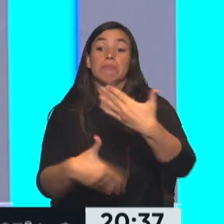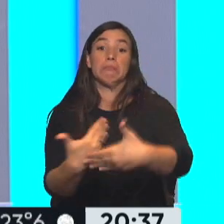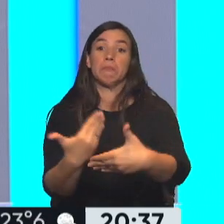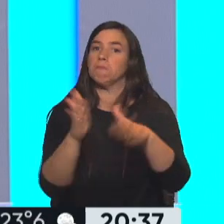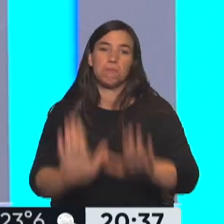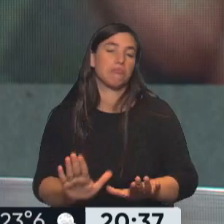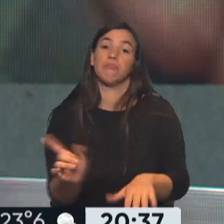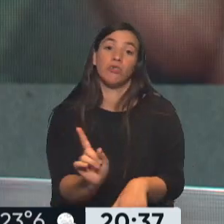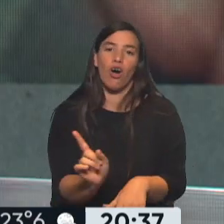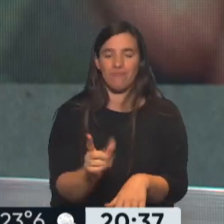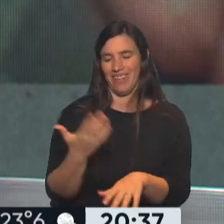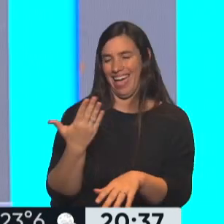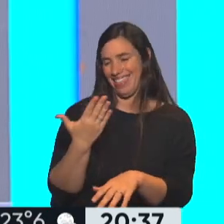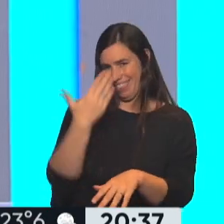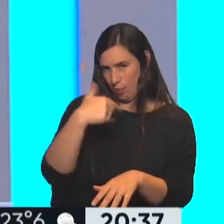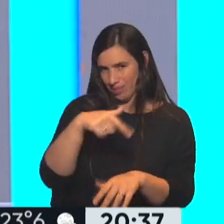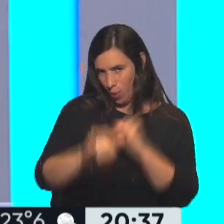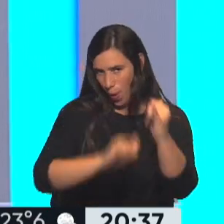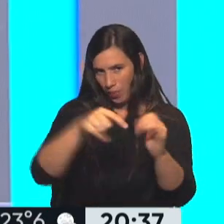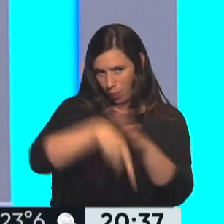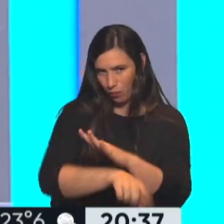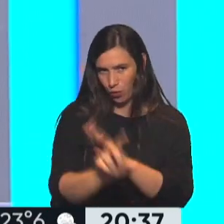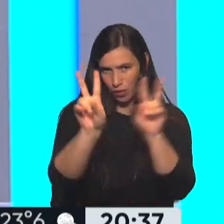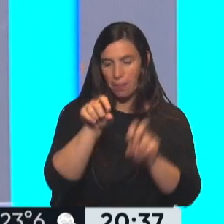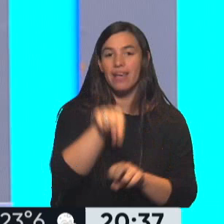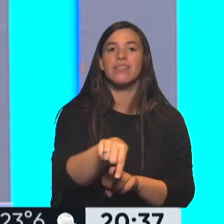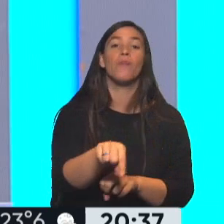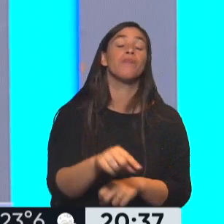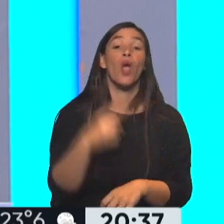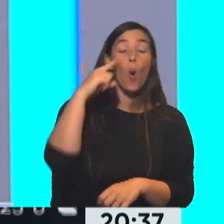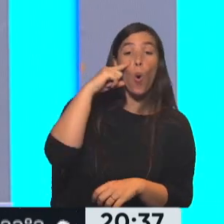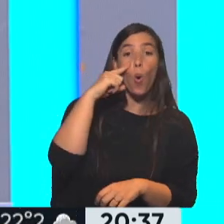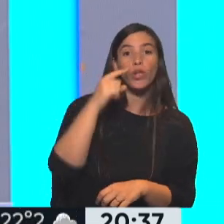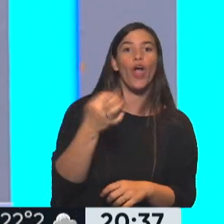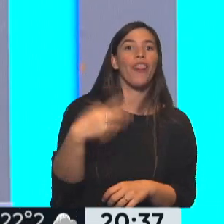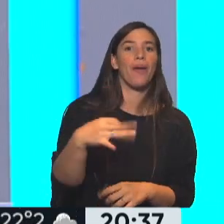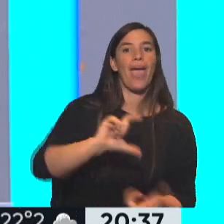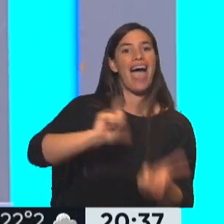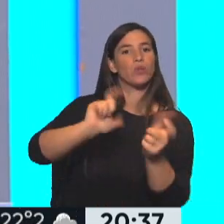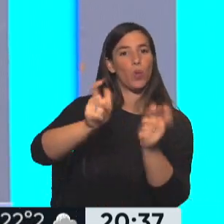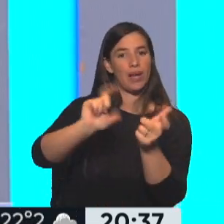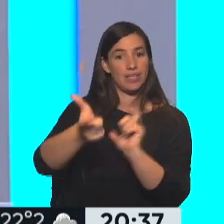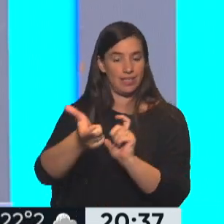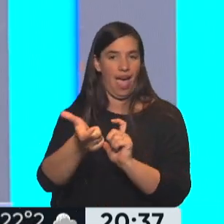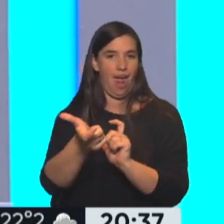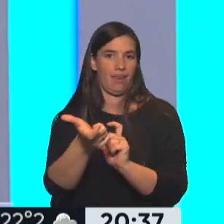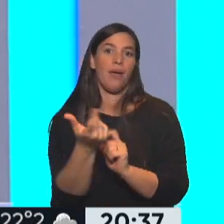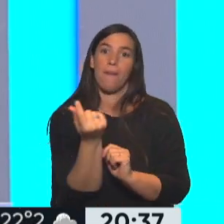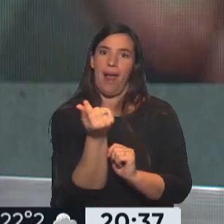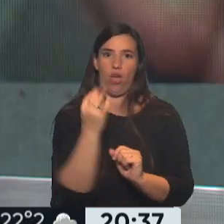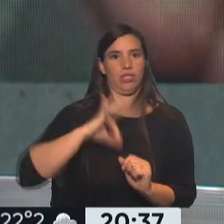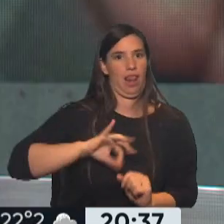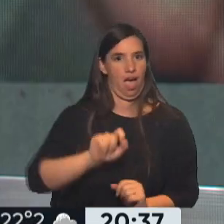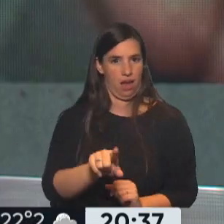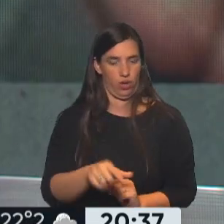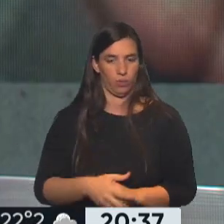esas negociaciones, en julio se tendría que actualizar el valor de esos 15 salarios por el valor que esté vigente en ese momento. También